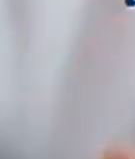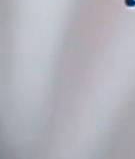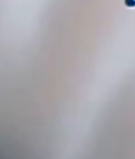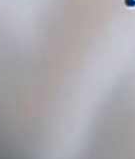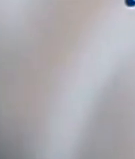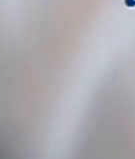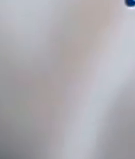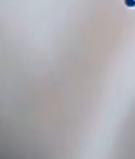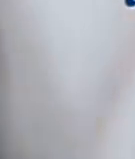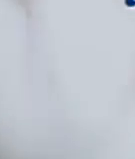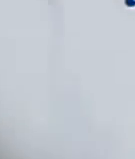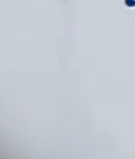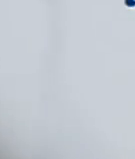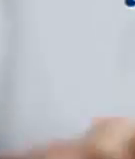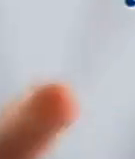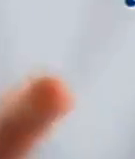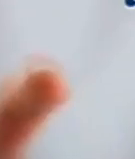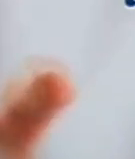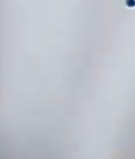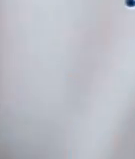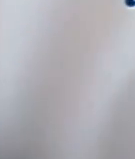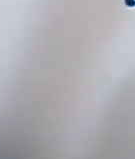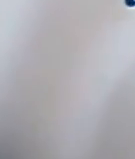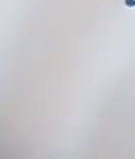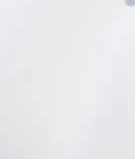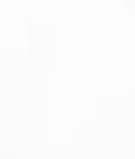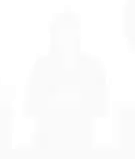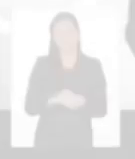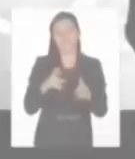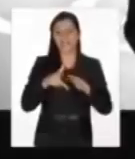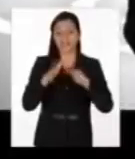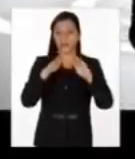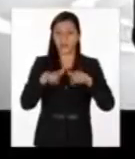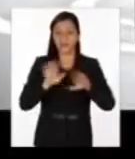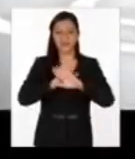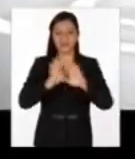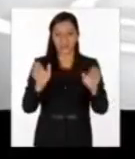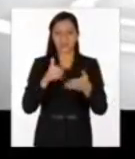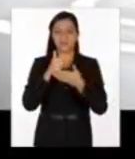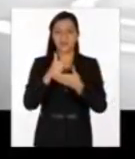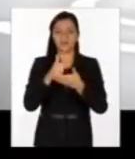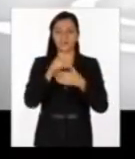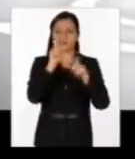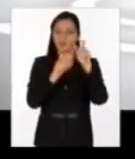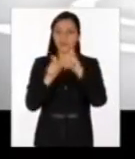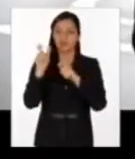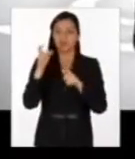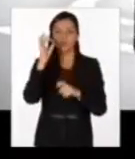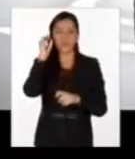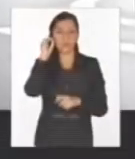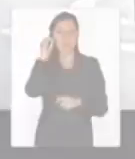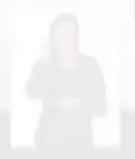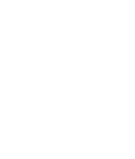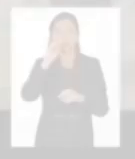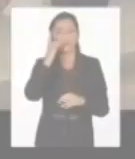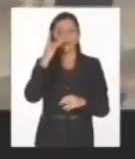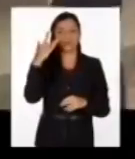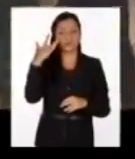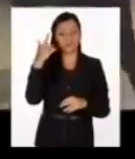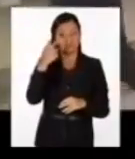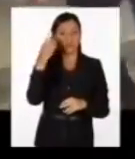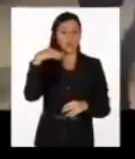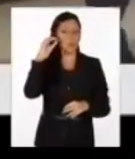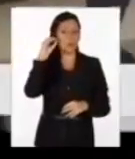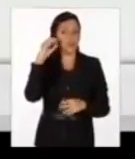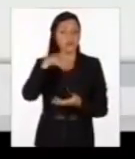informe semanal del gobierno a sus mandantes se inauguraron obras para beneficio de los habitantes de orellana en la